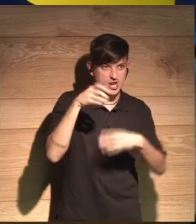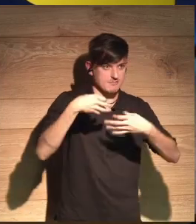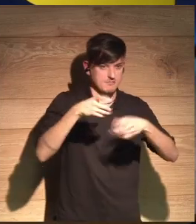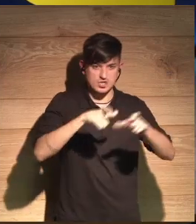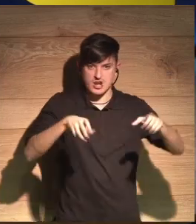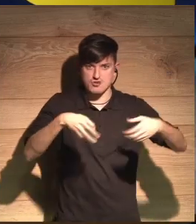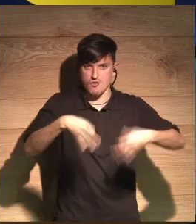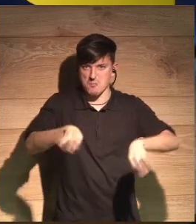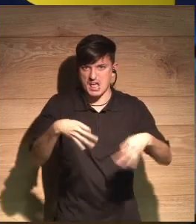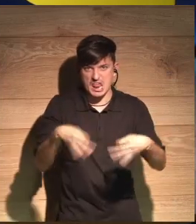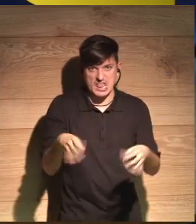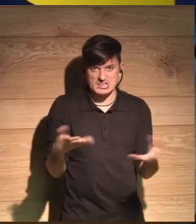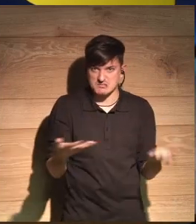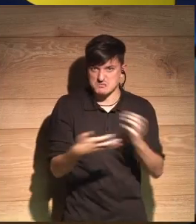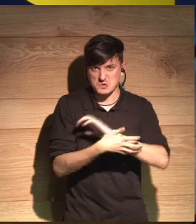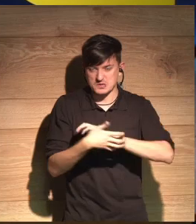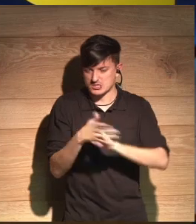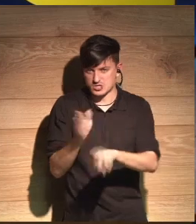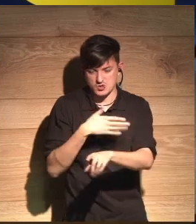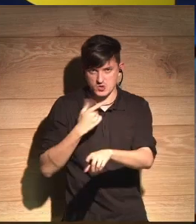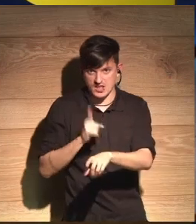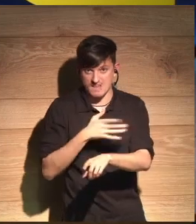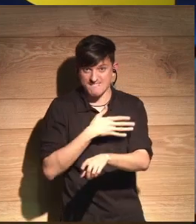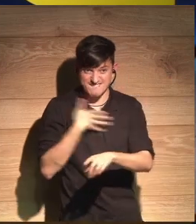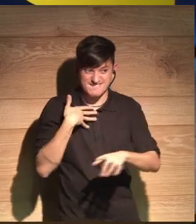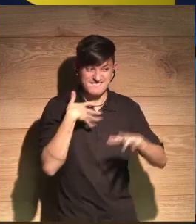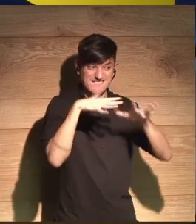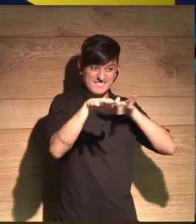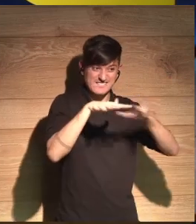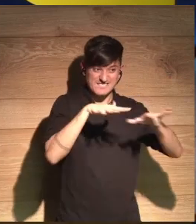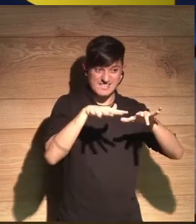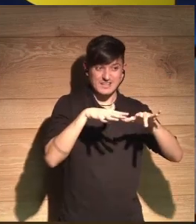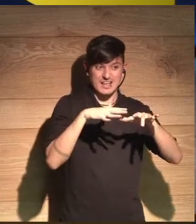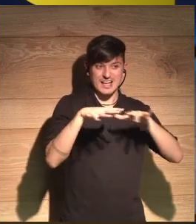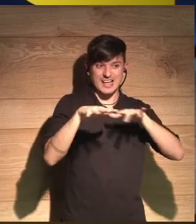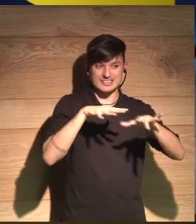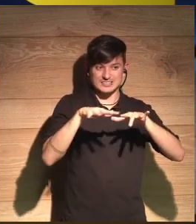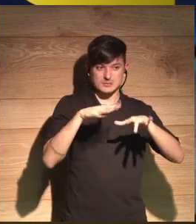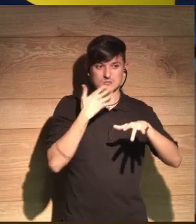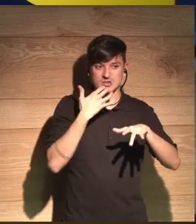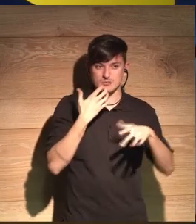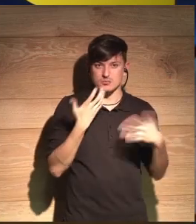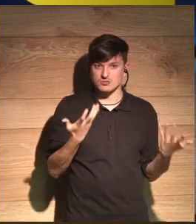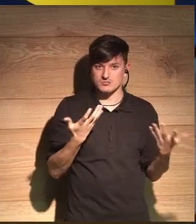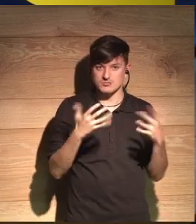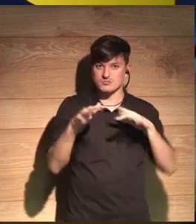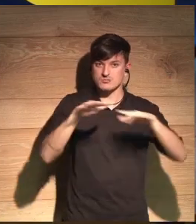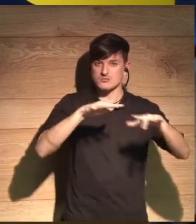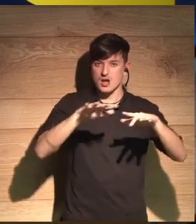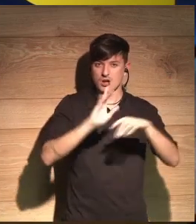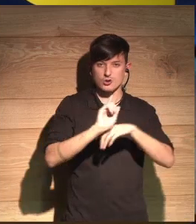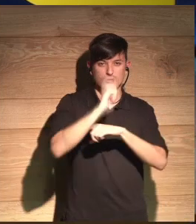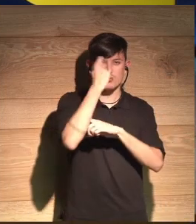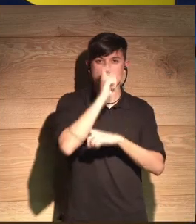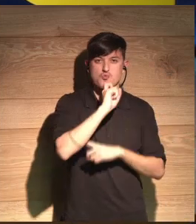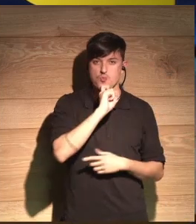para la gente modesta de verano que quieren aceptar securities hace cómo consigues un asset